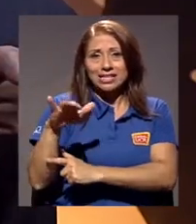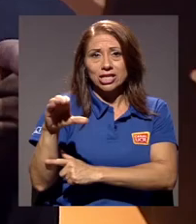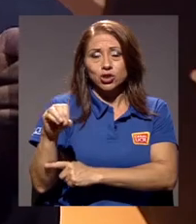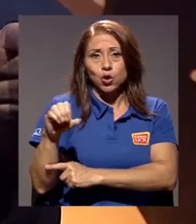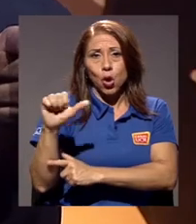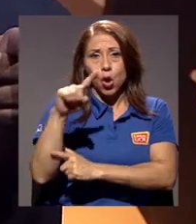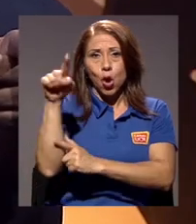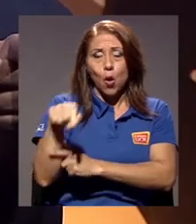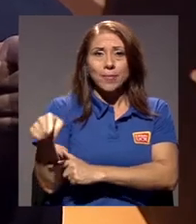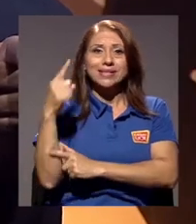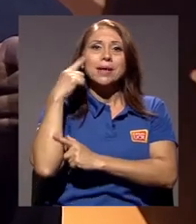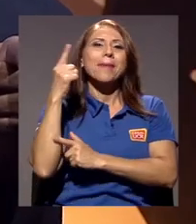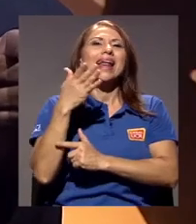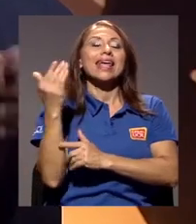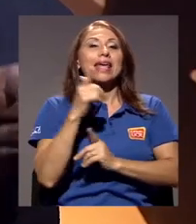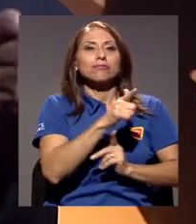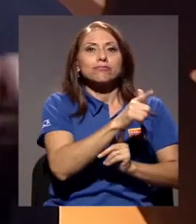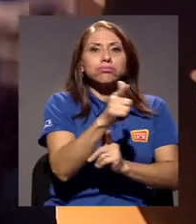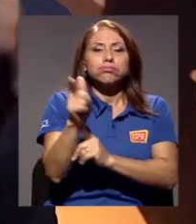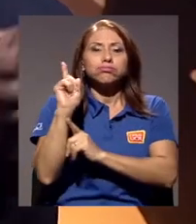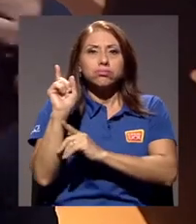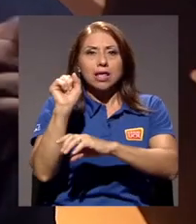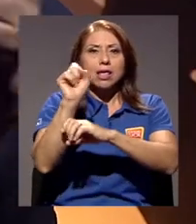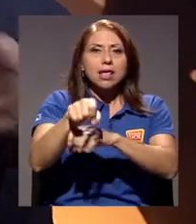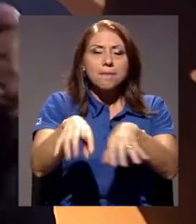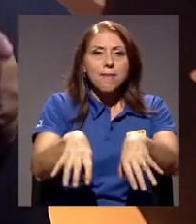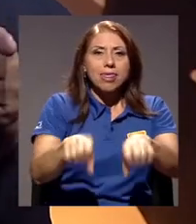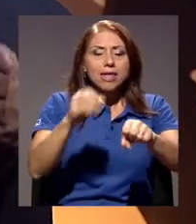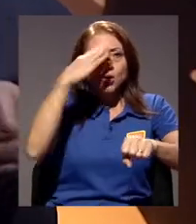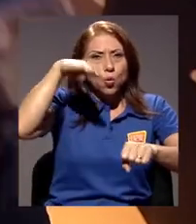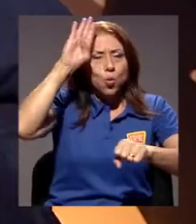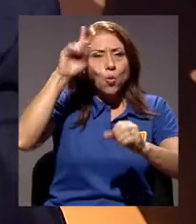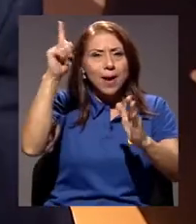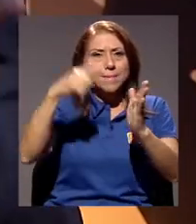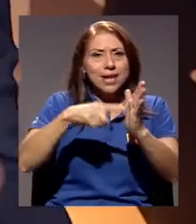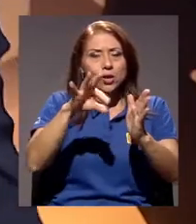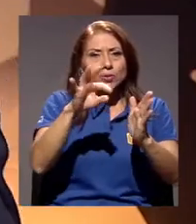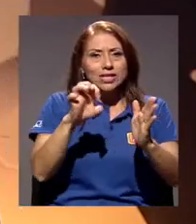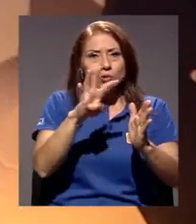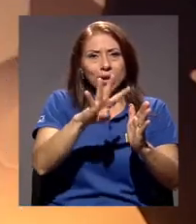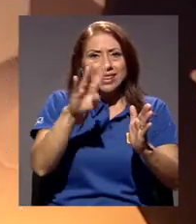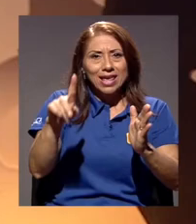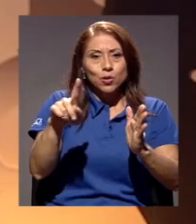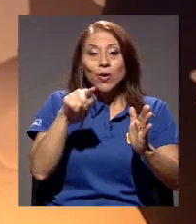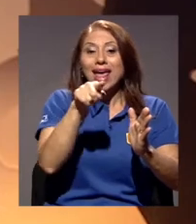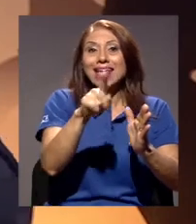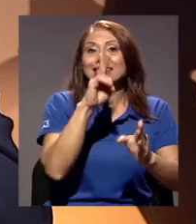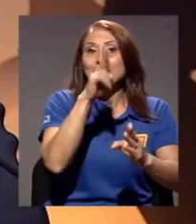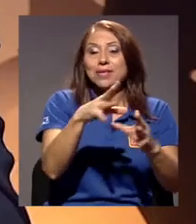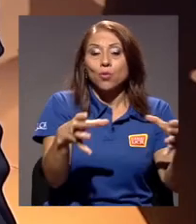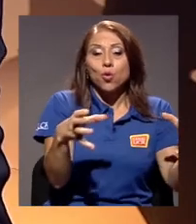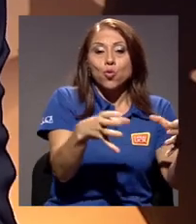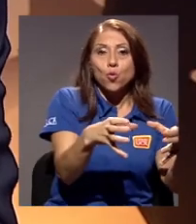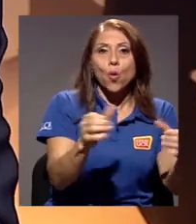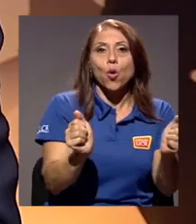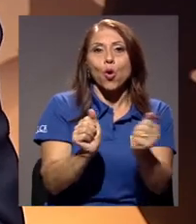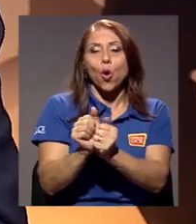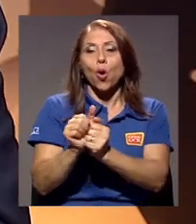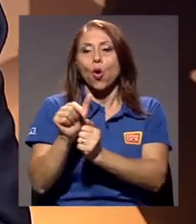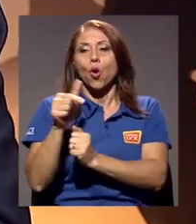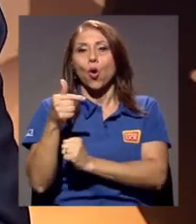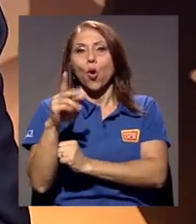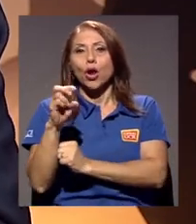51 ese es mismo grupo que va a continuar con culturas más los